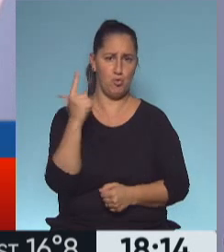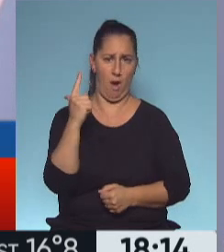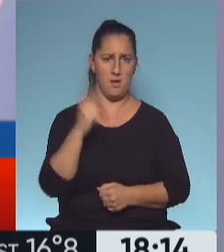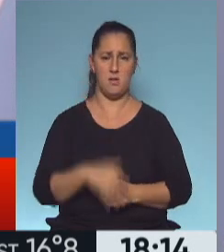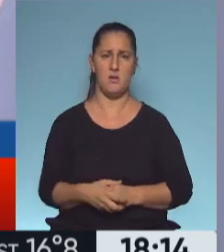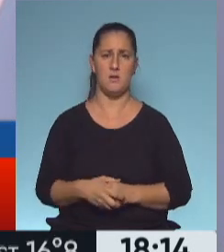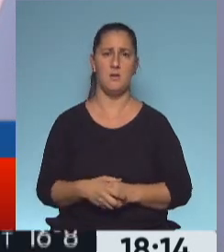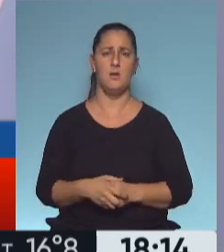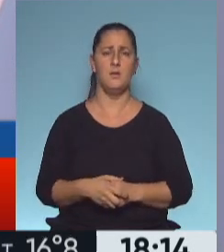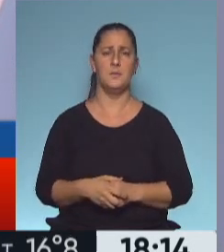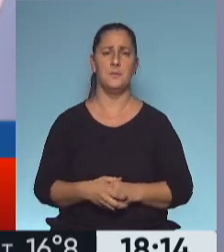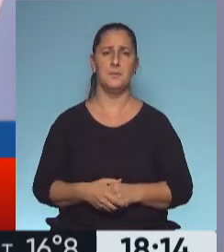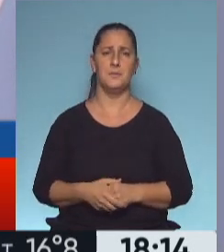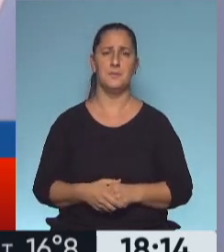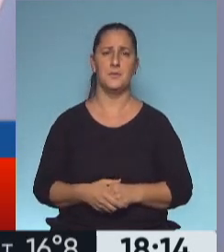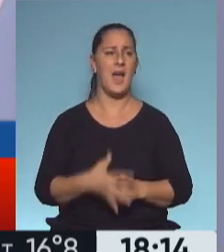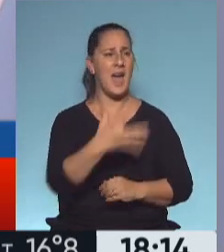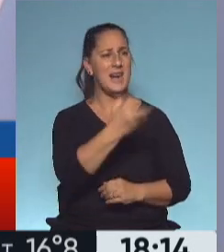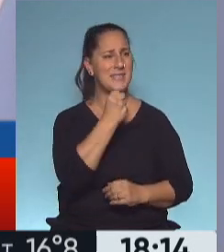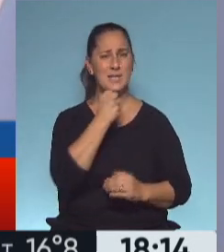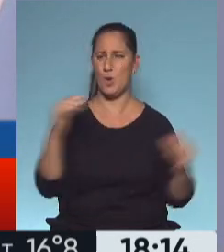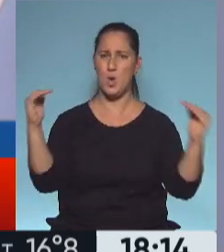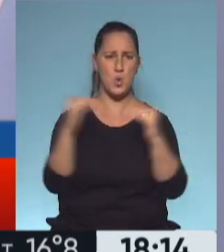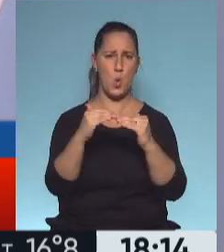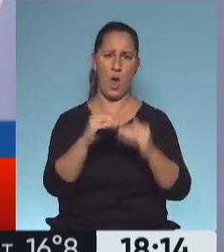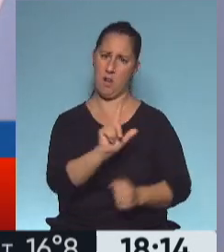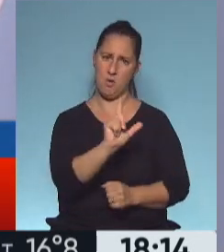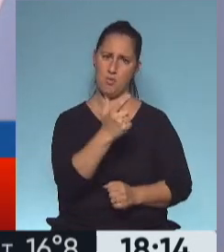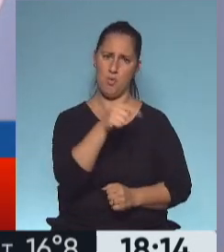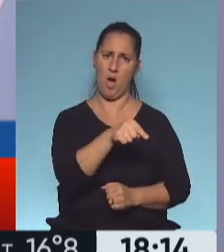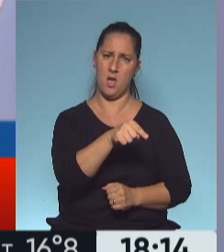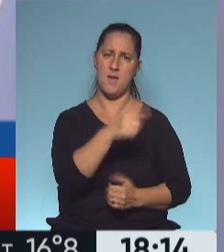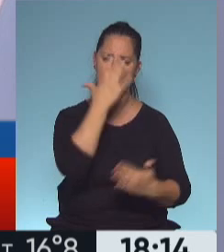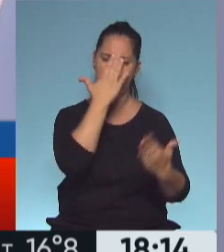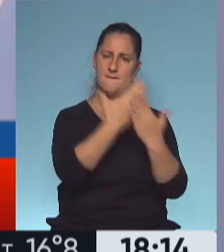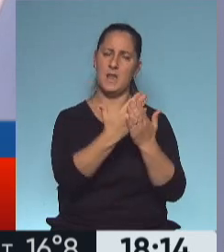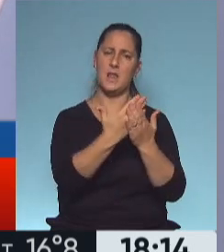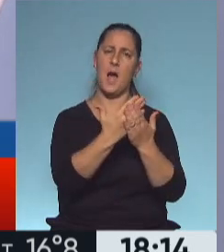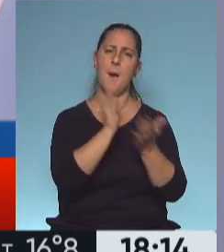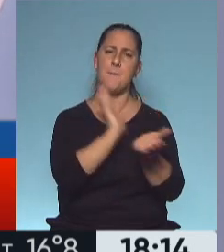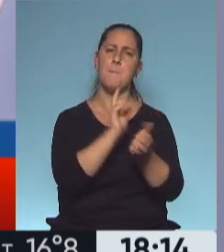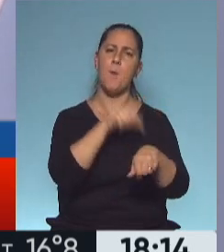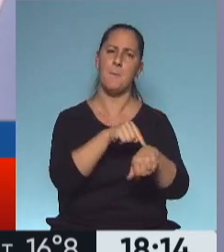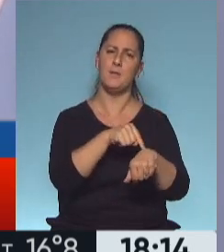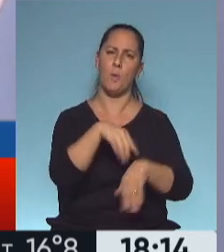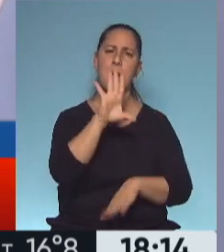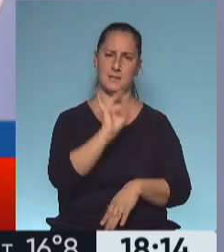no recibe lo mismo y que por el contrario enfrenta una situación más